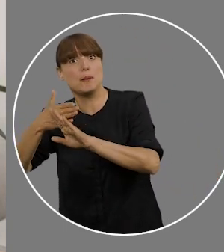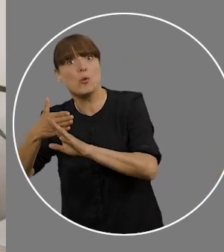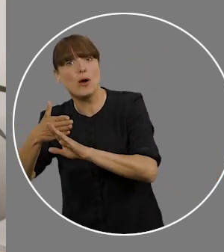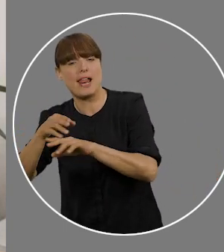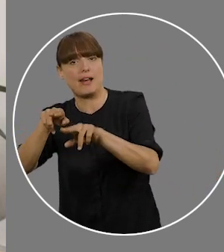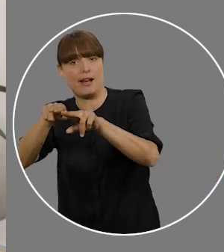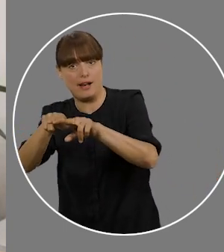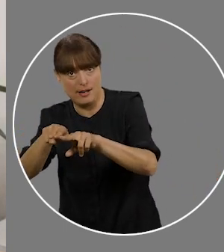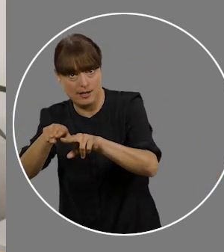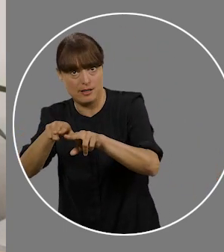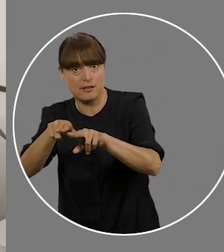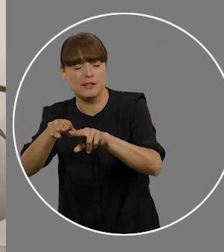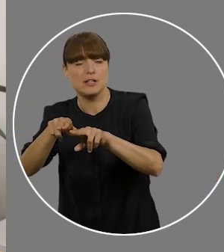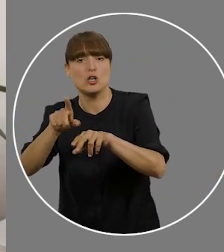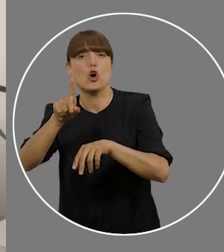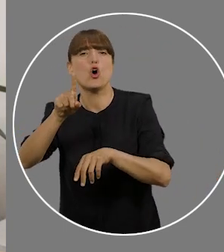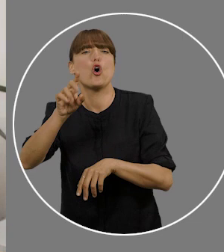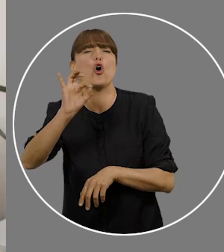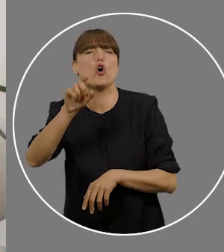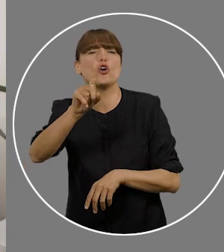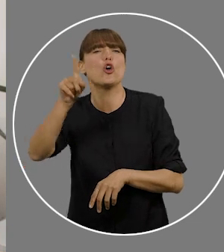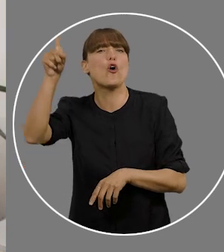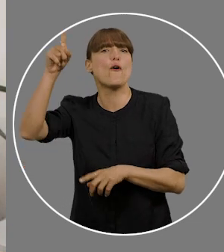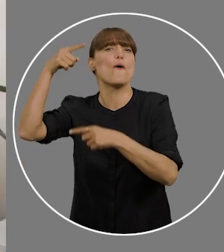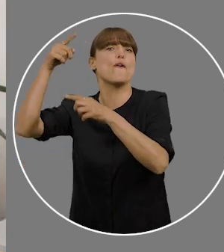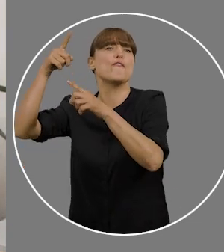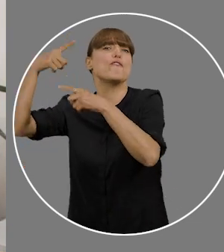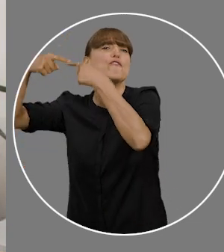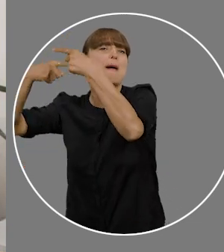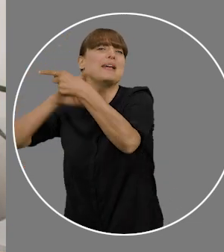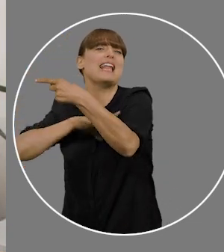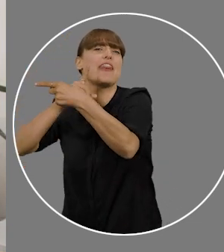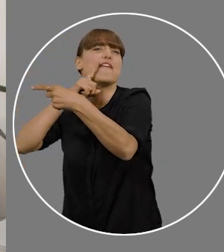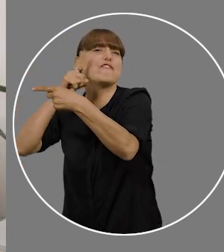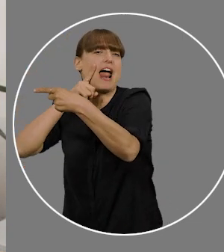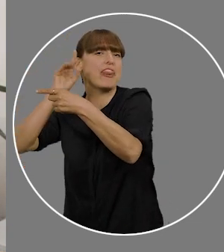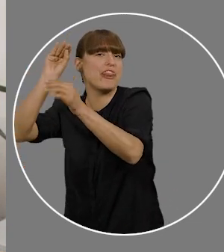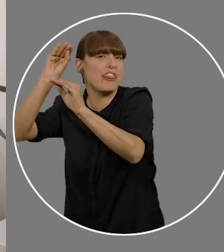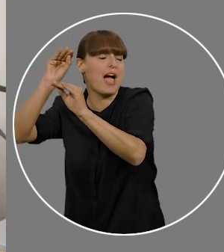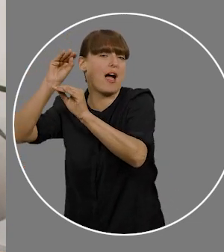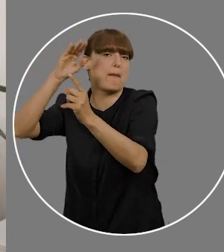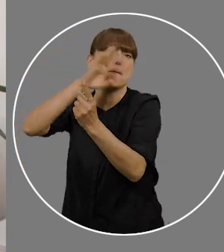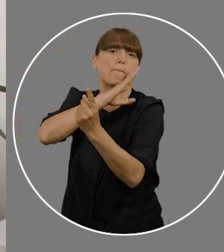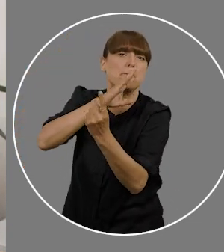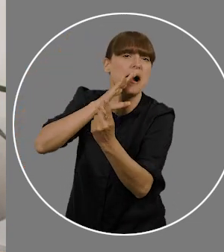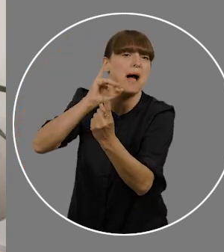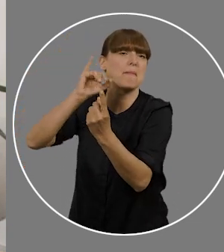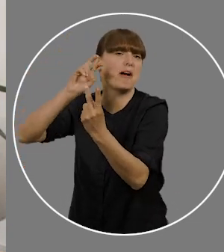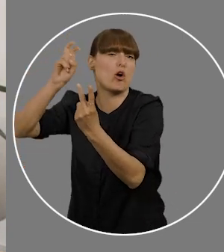estos parientes de Francia. ¿Esto ya en el refugio? Eso ya en el refugio.